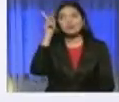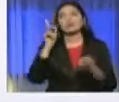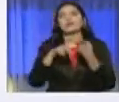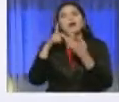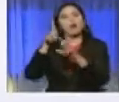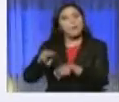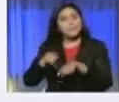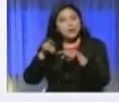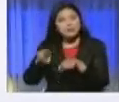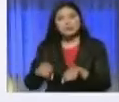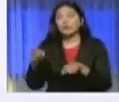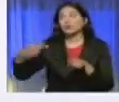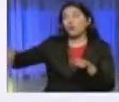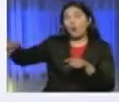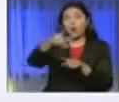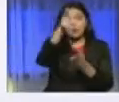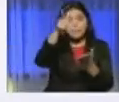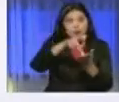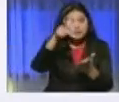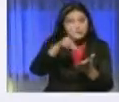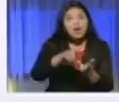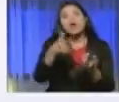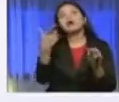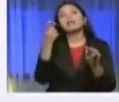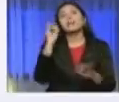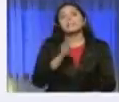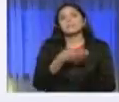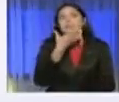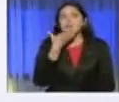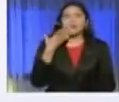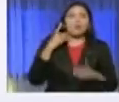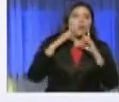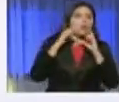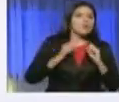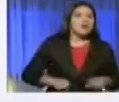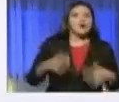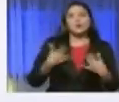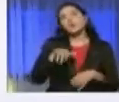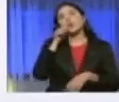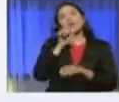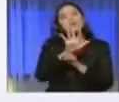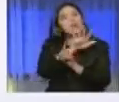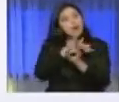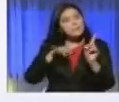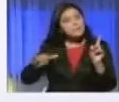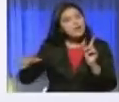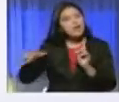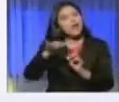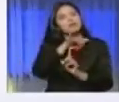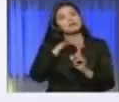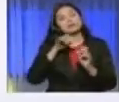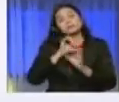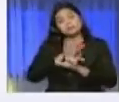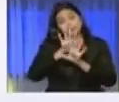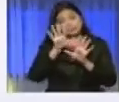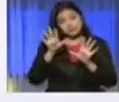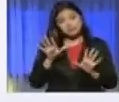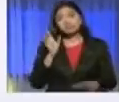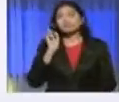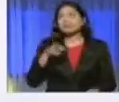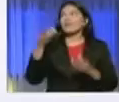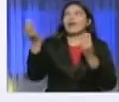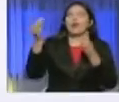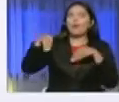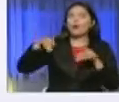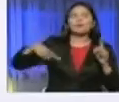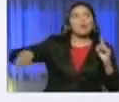región, con la participación de los mejores expertos en preservación del ambiente y, bueno, con acuerdos